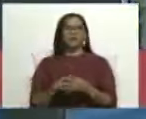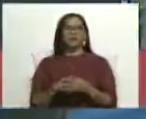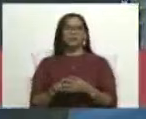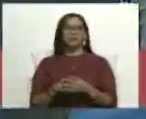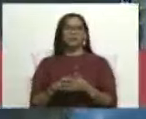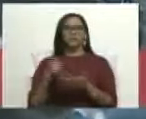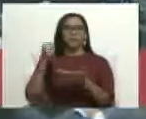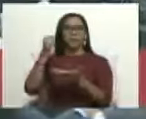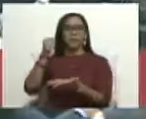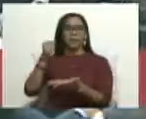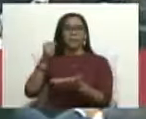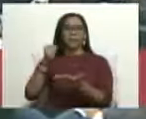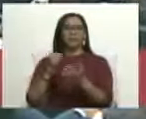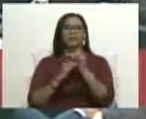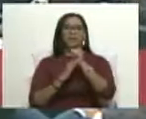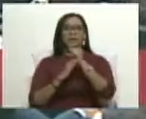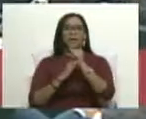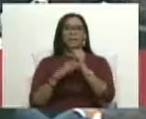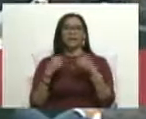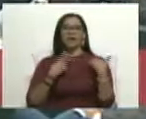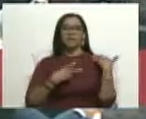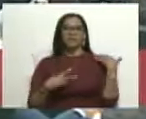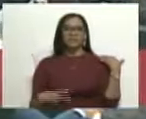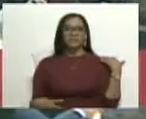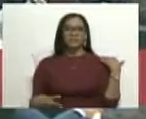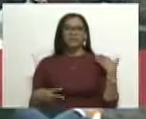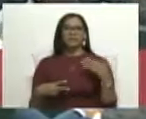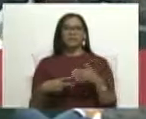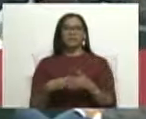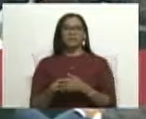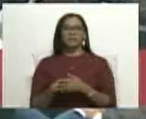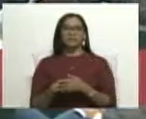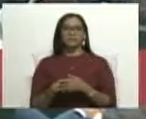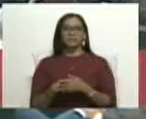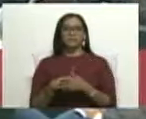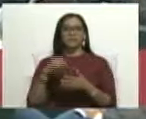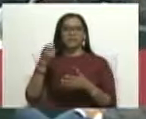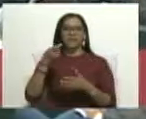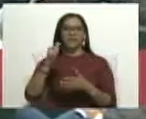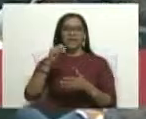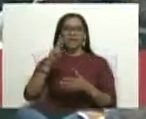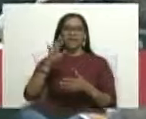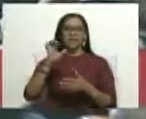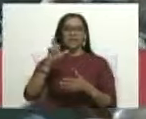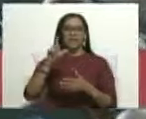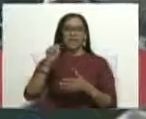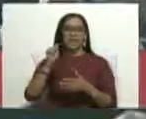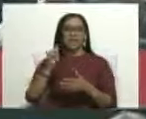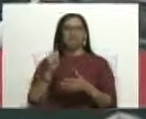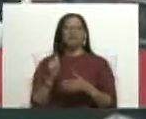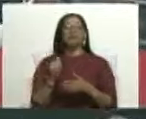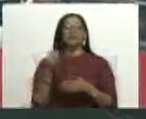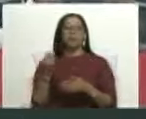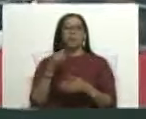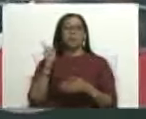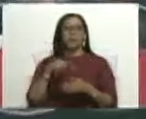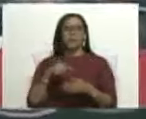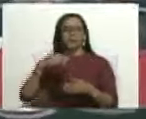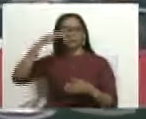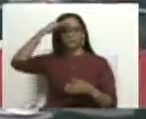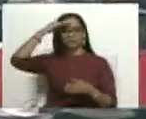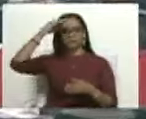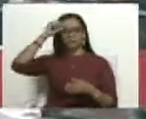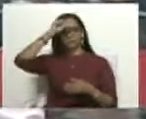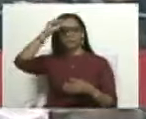premios liderados por la vicepresidenta Gabriela Jiménez, así como también el general en jefe